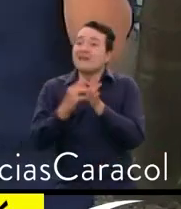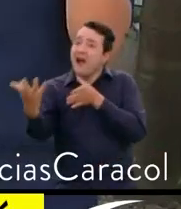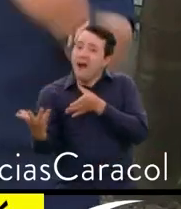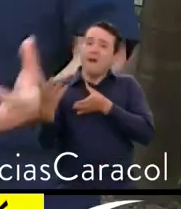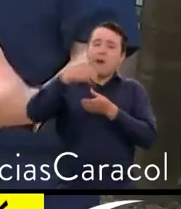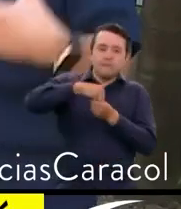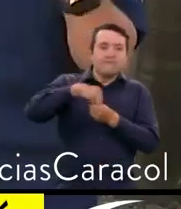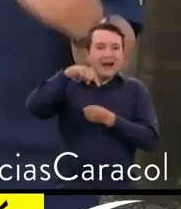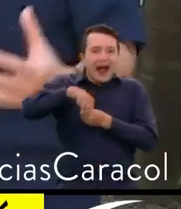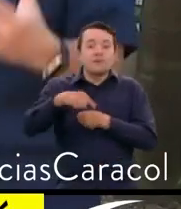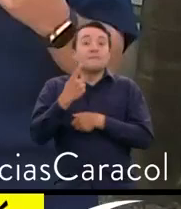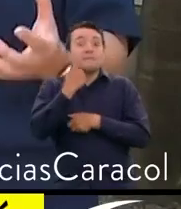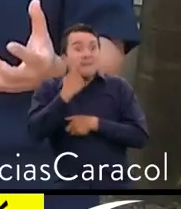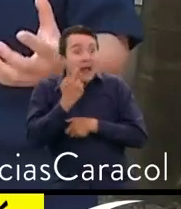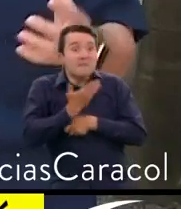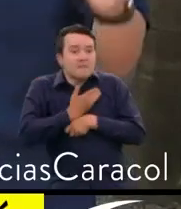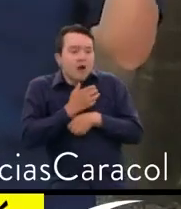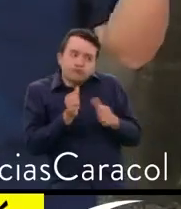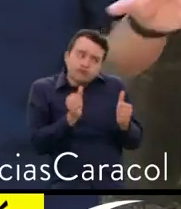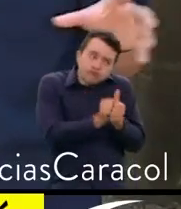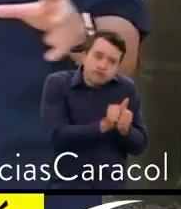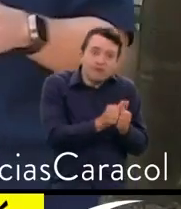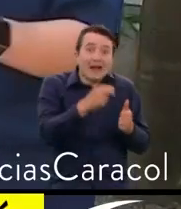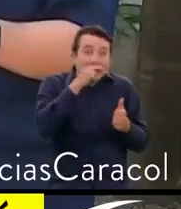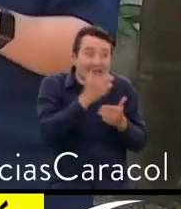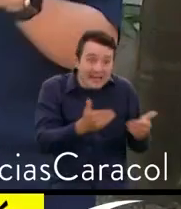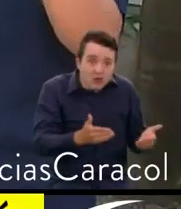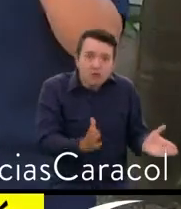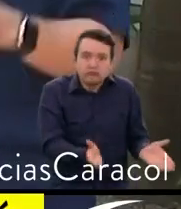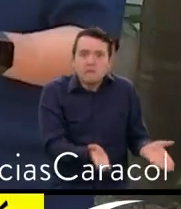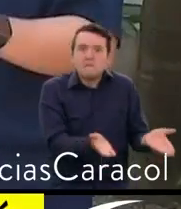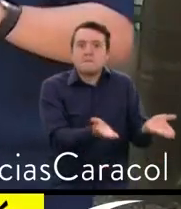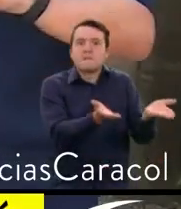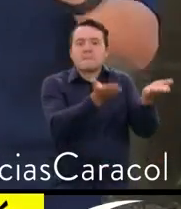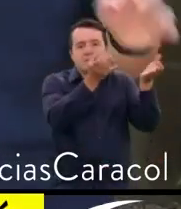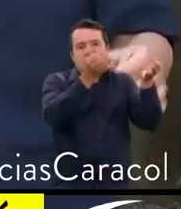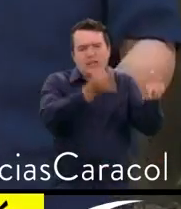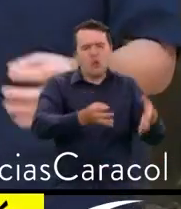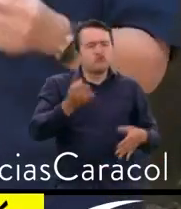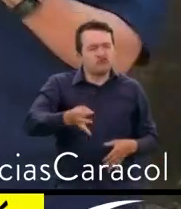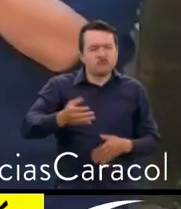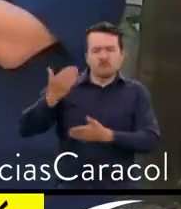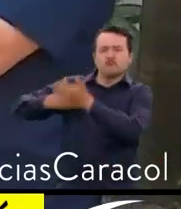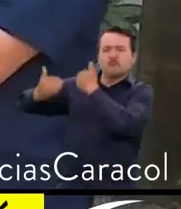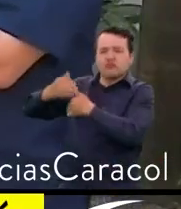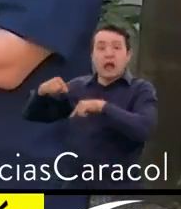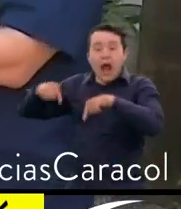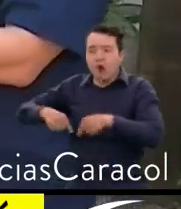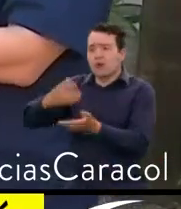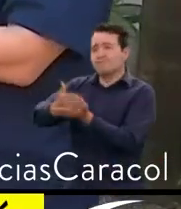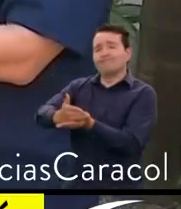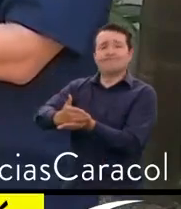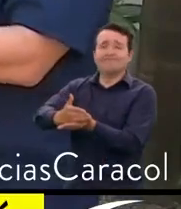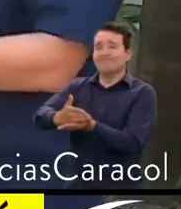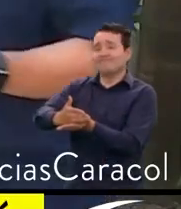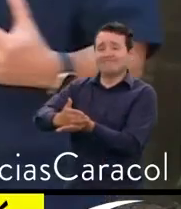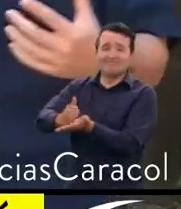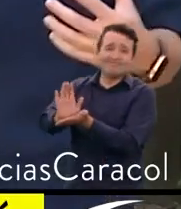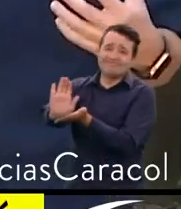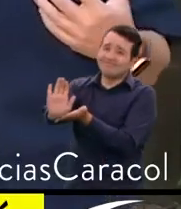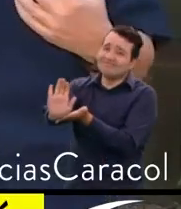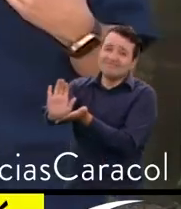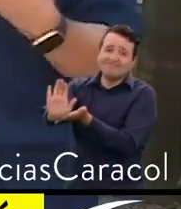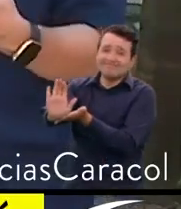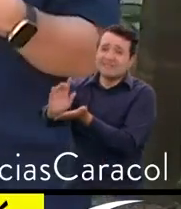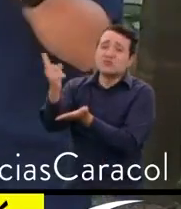en la mejoría y en el manejo del niño y con esto hemos tenido que restringir el acompañamiento a solo la mamá del paciente